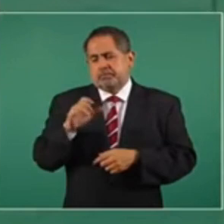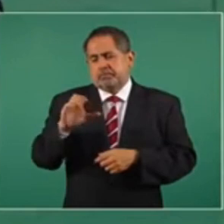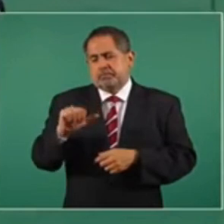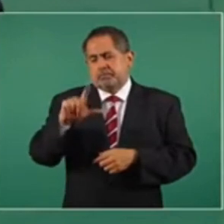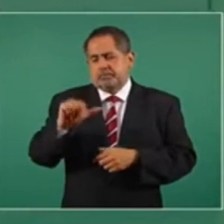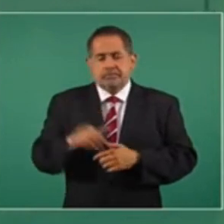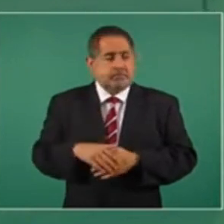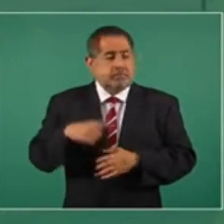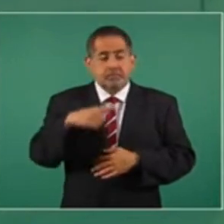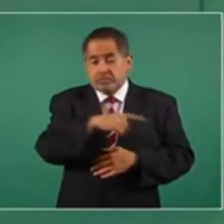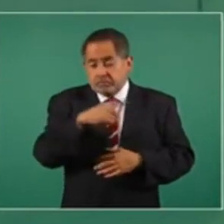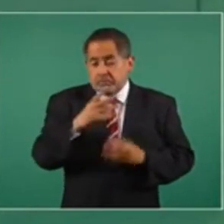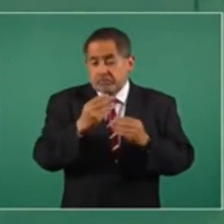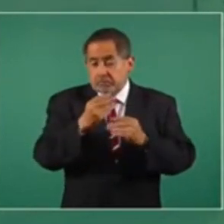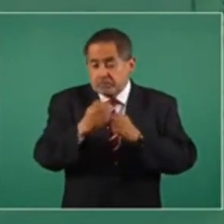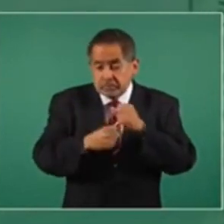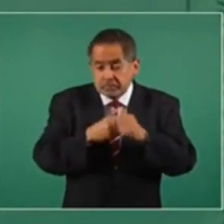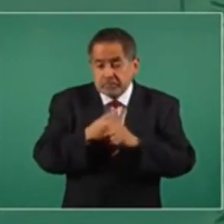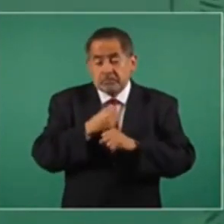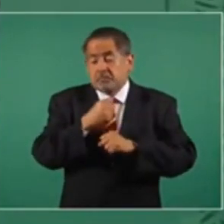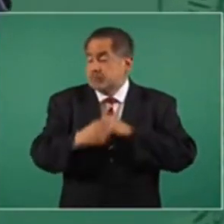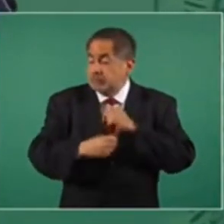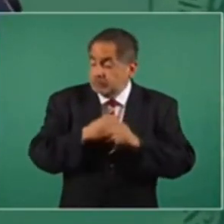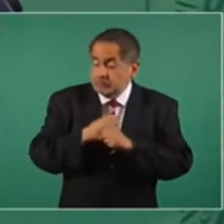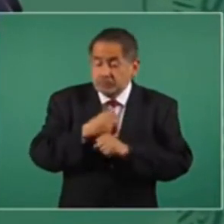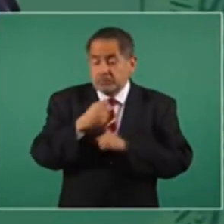Ya llevan años